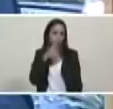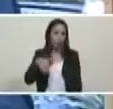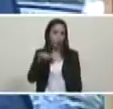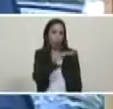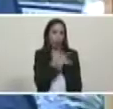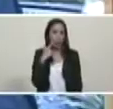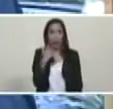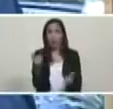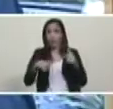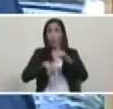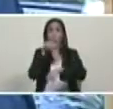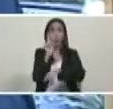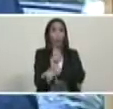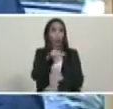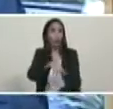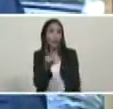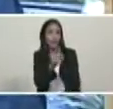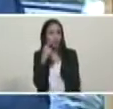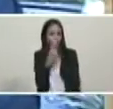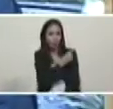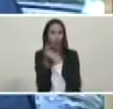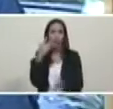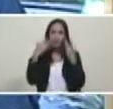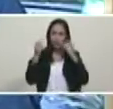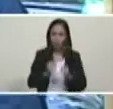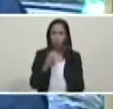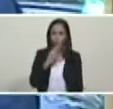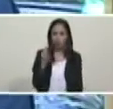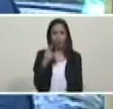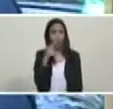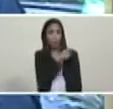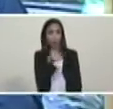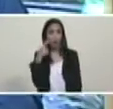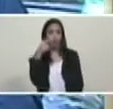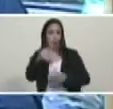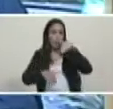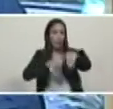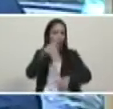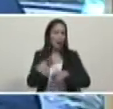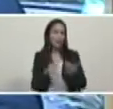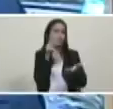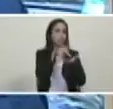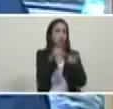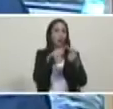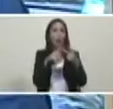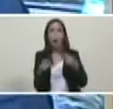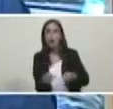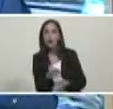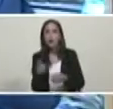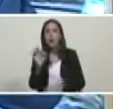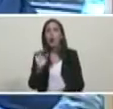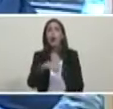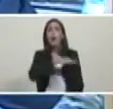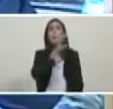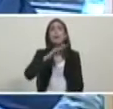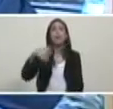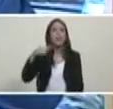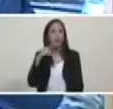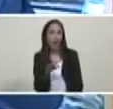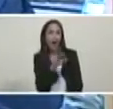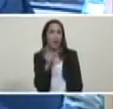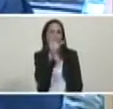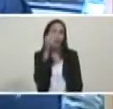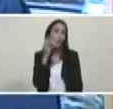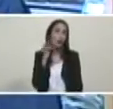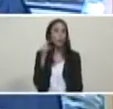lo tiene Venezuela, así que usted puede estar seguro que si va a estar en una playa, en un río, en un balneario, en un campo, en una montaña, ahí va a llegar la